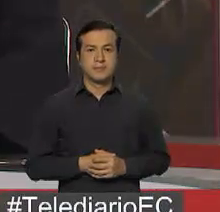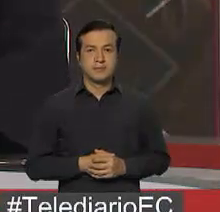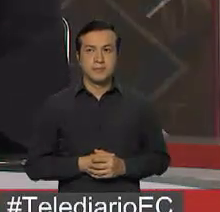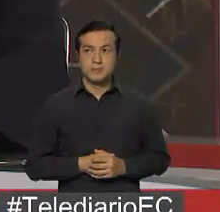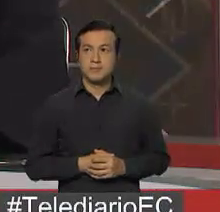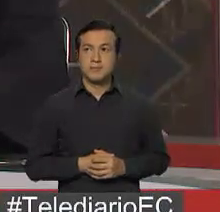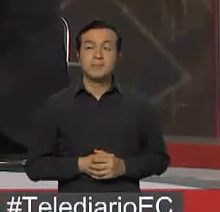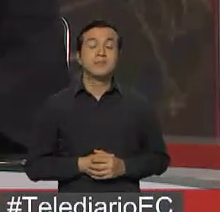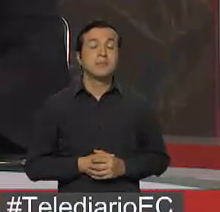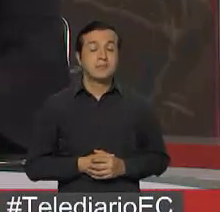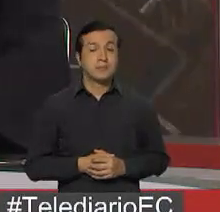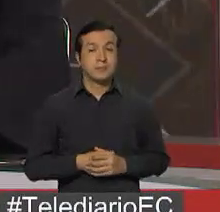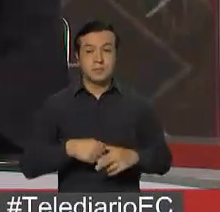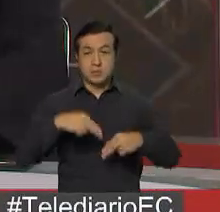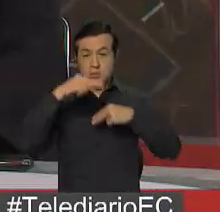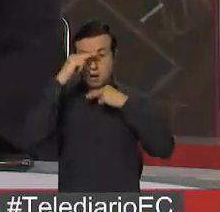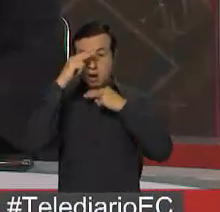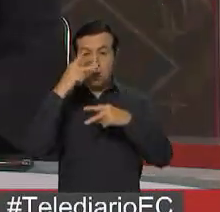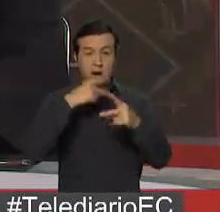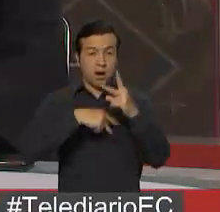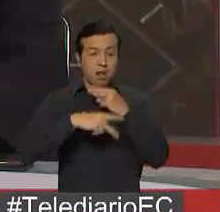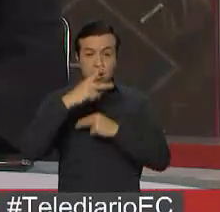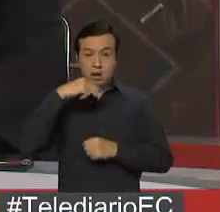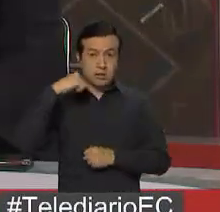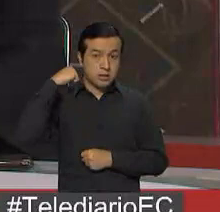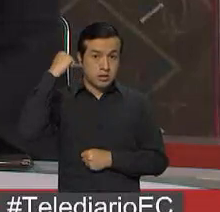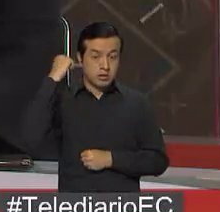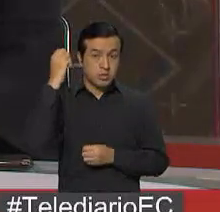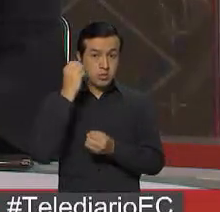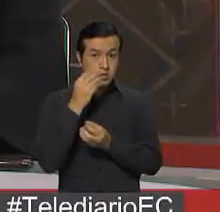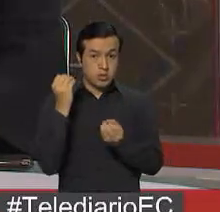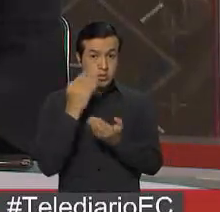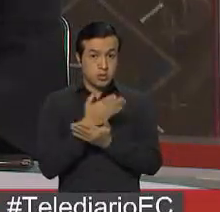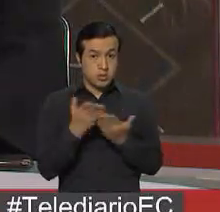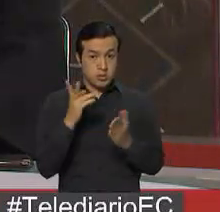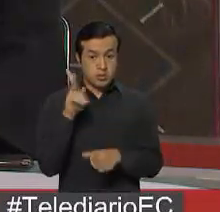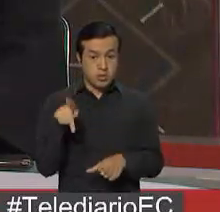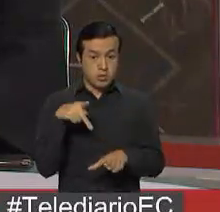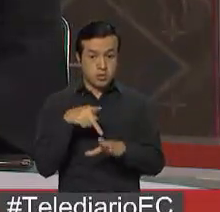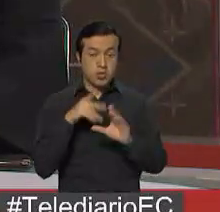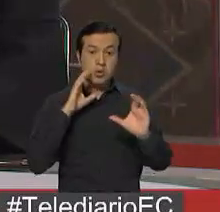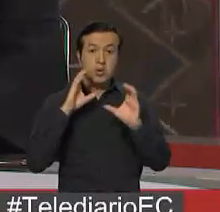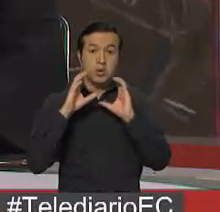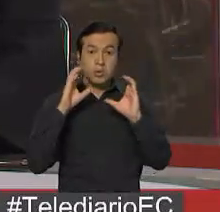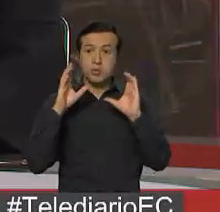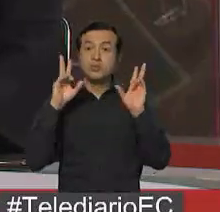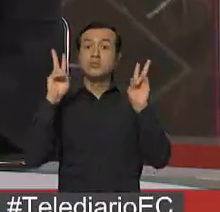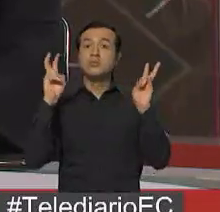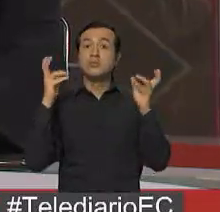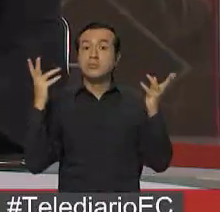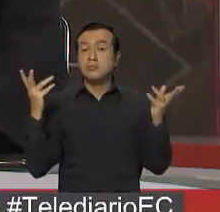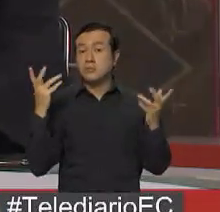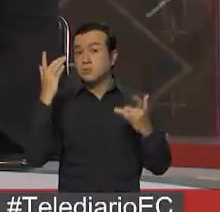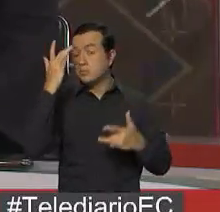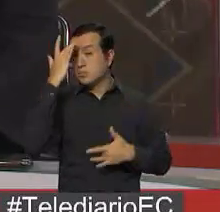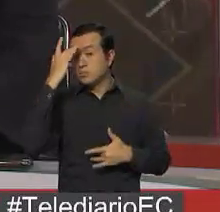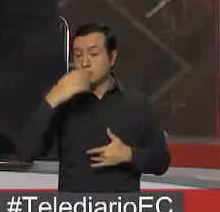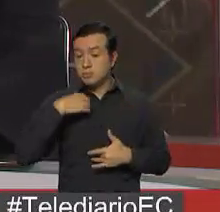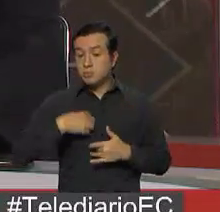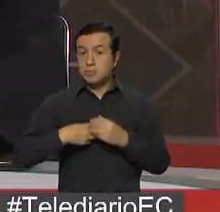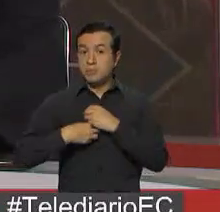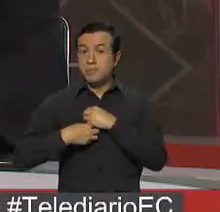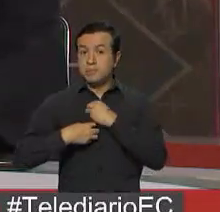y la lucha contra las noticias falsas el derecho a la información y el bienestar de los profesionales de la comunicación en medio de la pandemia del cob y 19